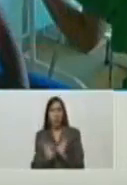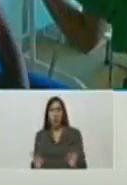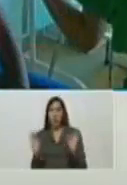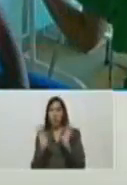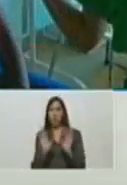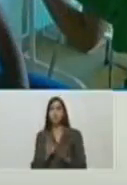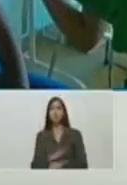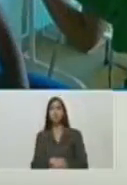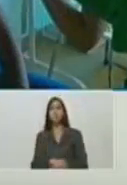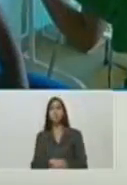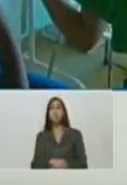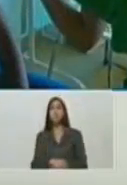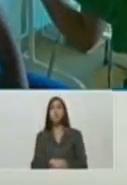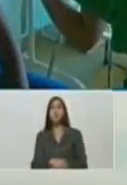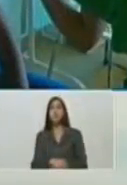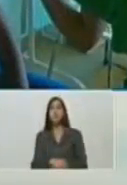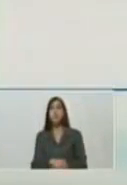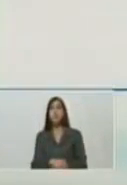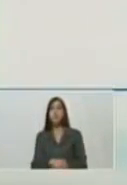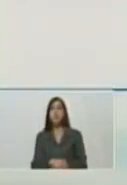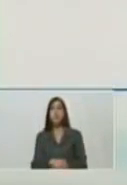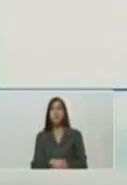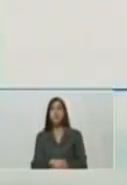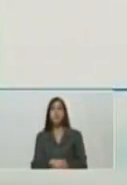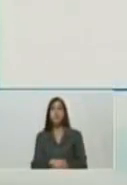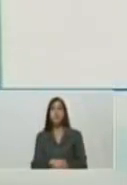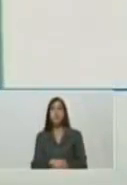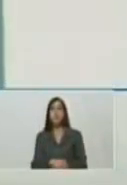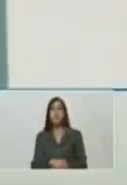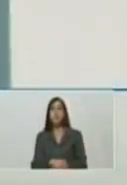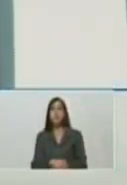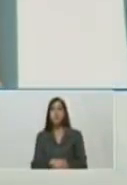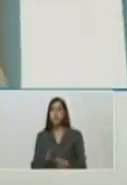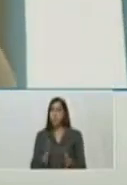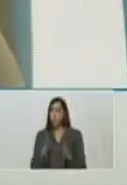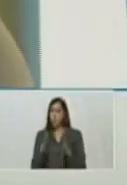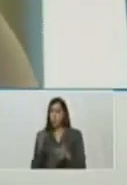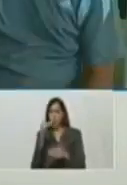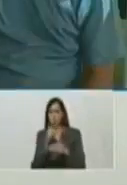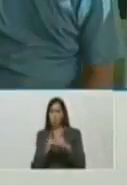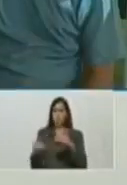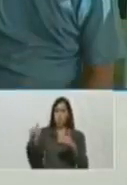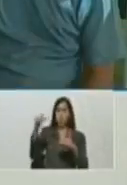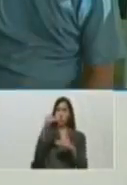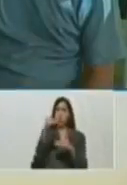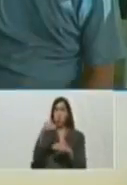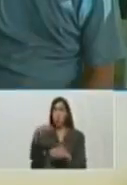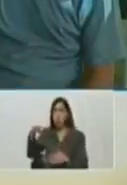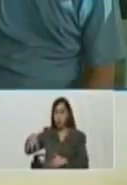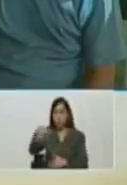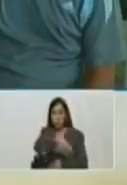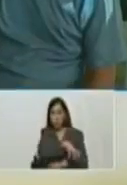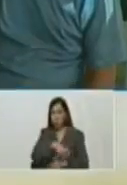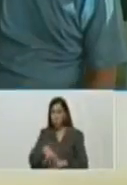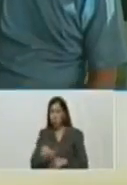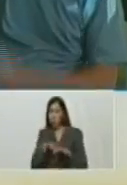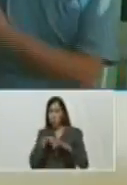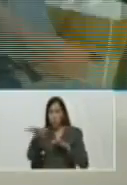¿Verdad? ¿Quiénes superaron? quienes superaron ampliamente